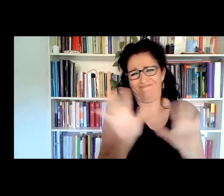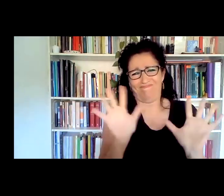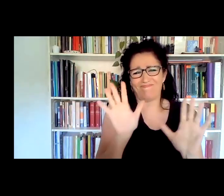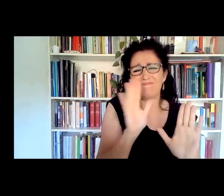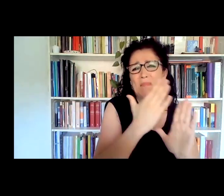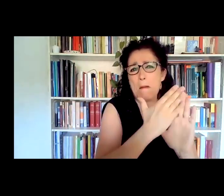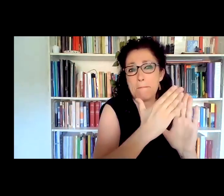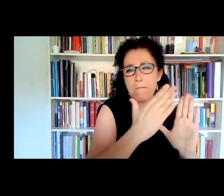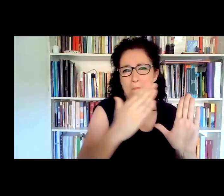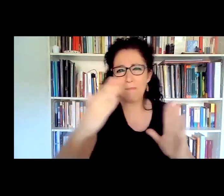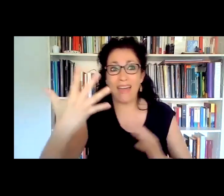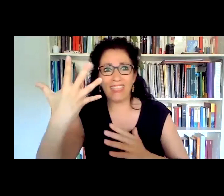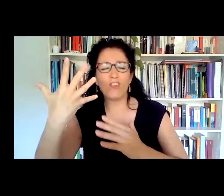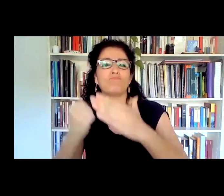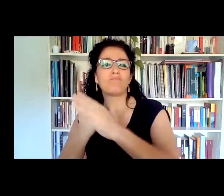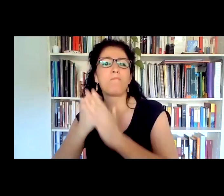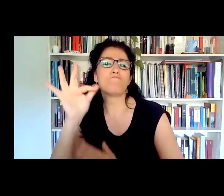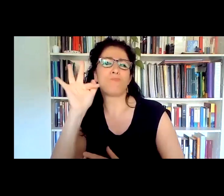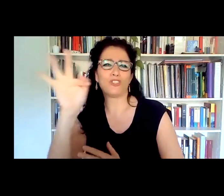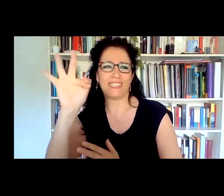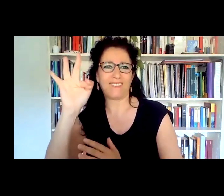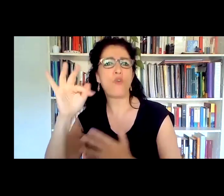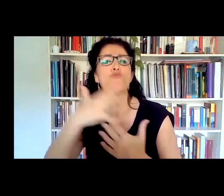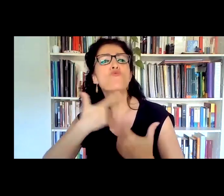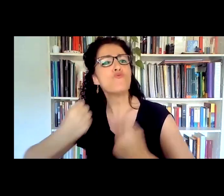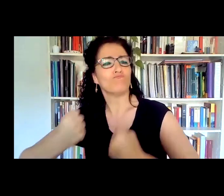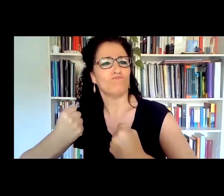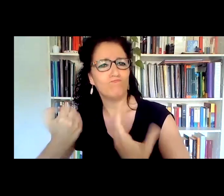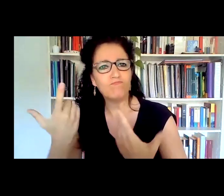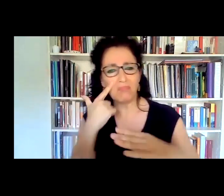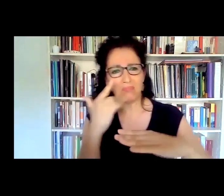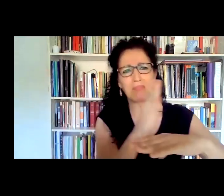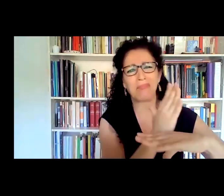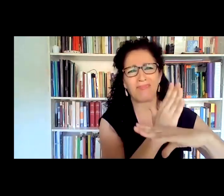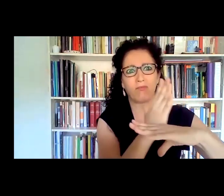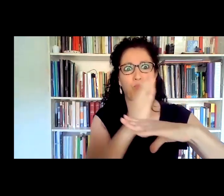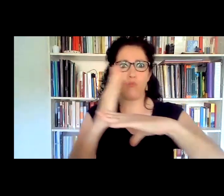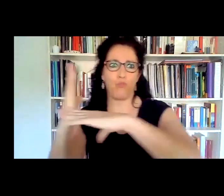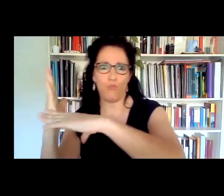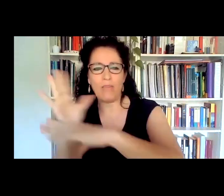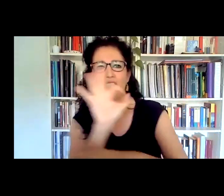siendo 0 un dato negativo, a 5 dato positivo.